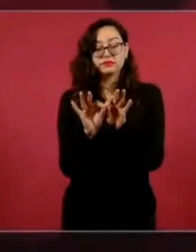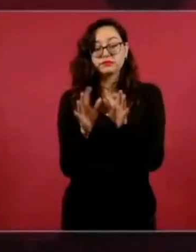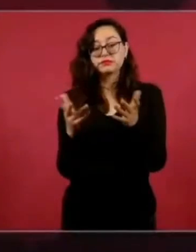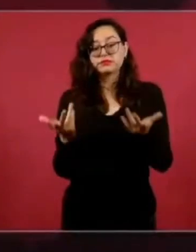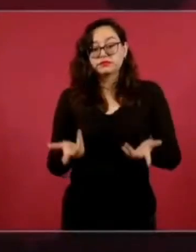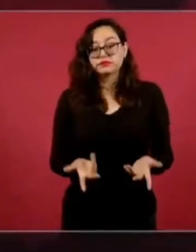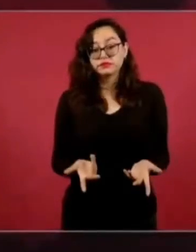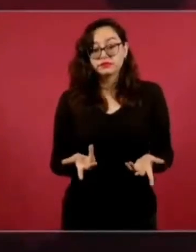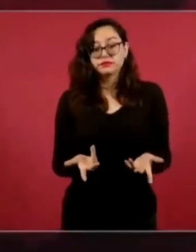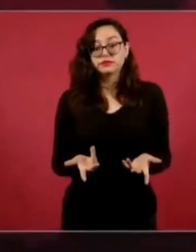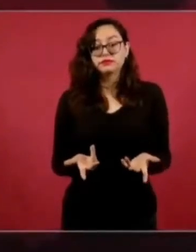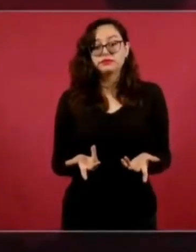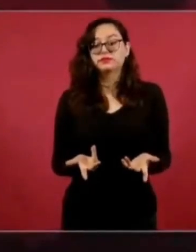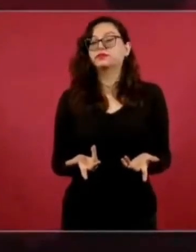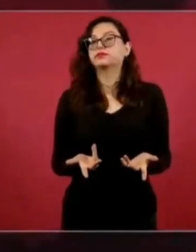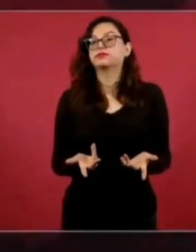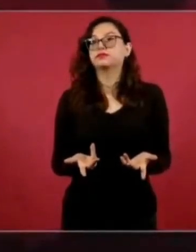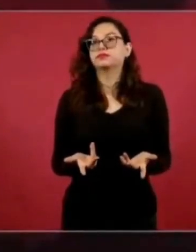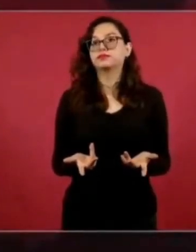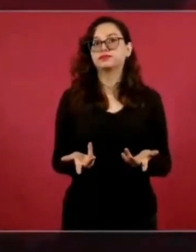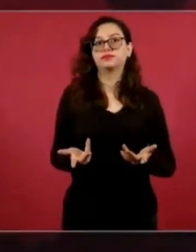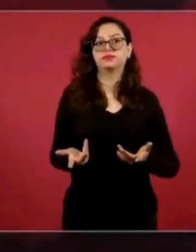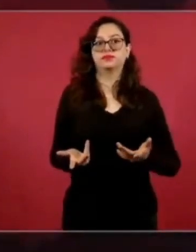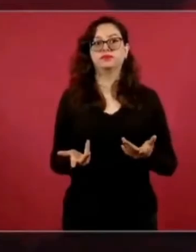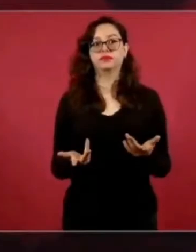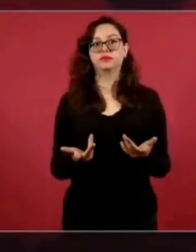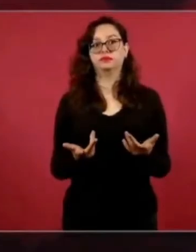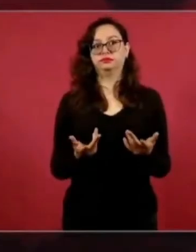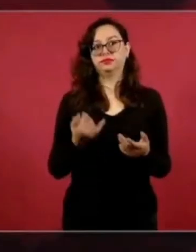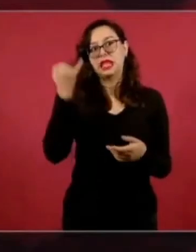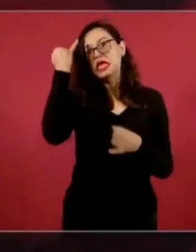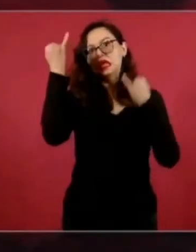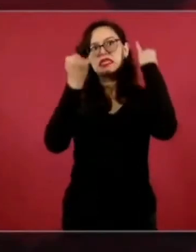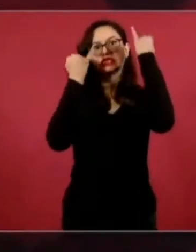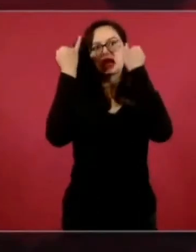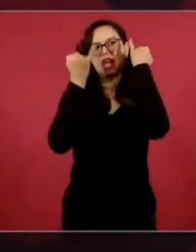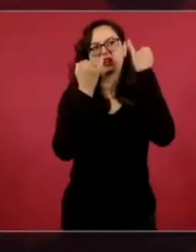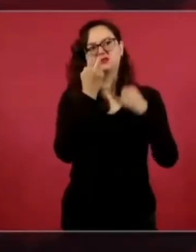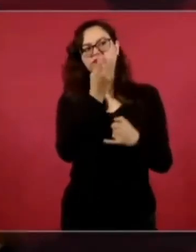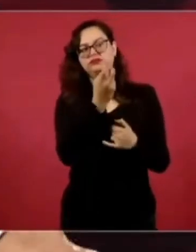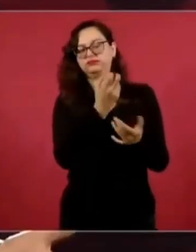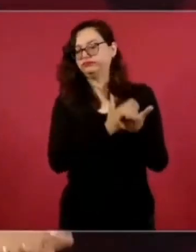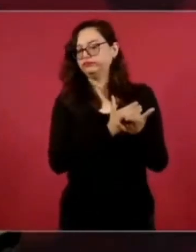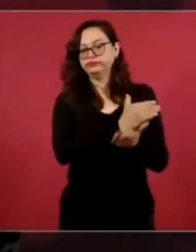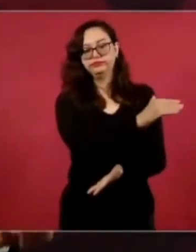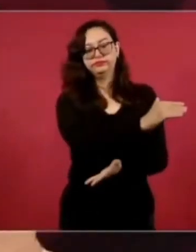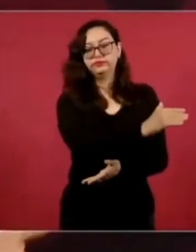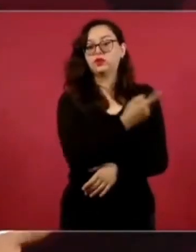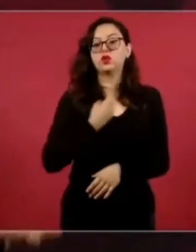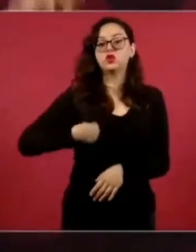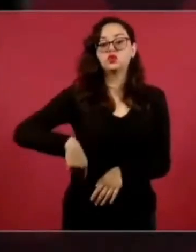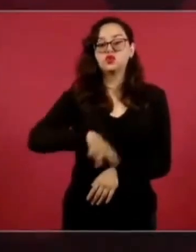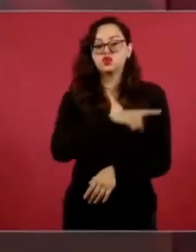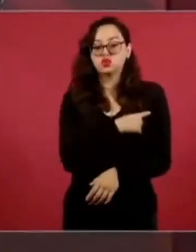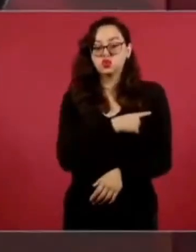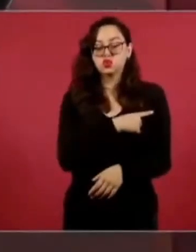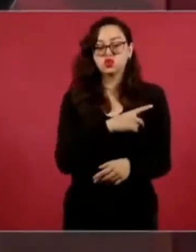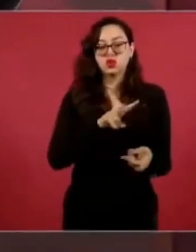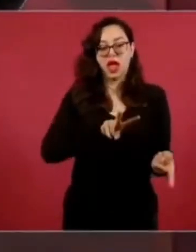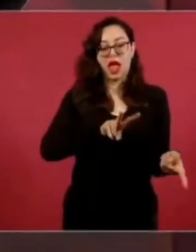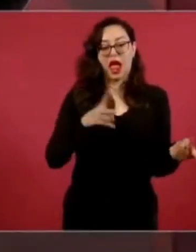o frente a ese criterio fue atender de abajo hacia